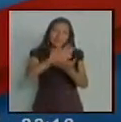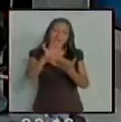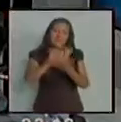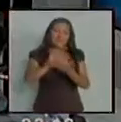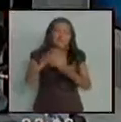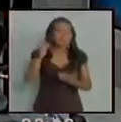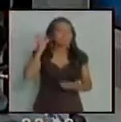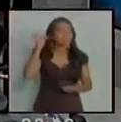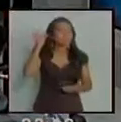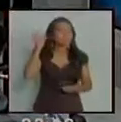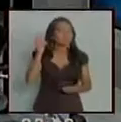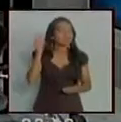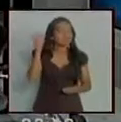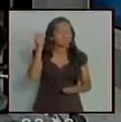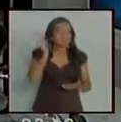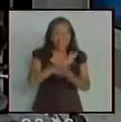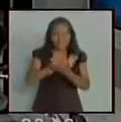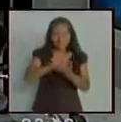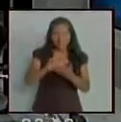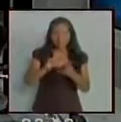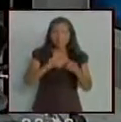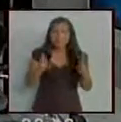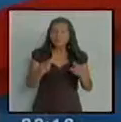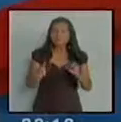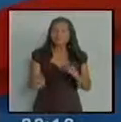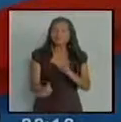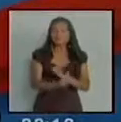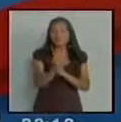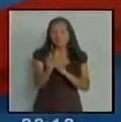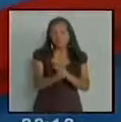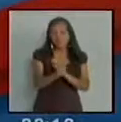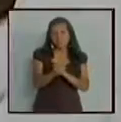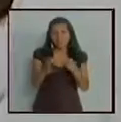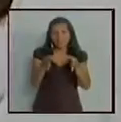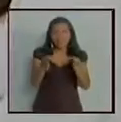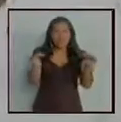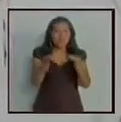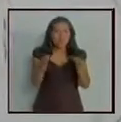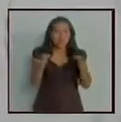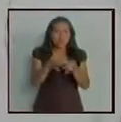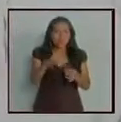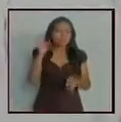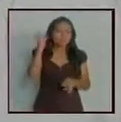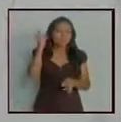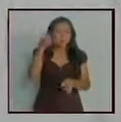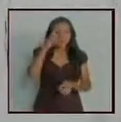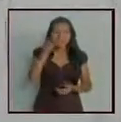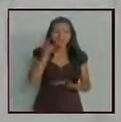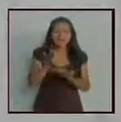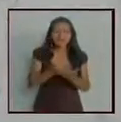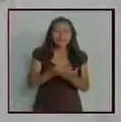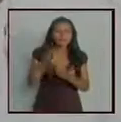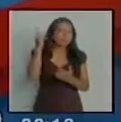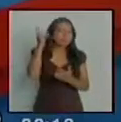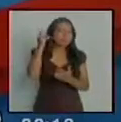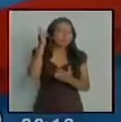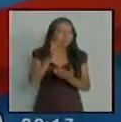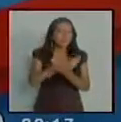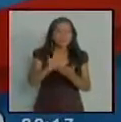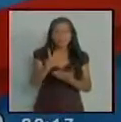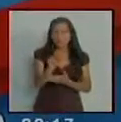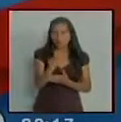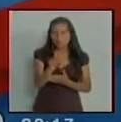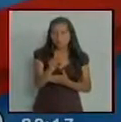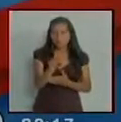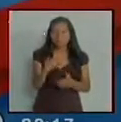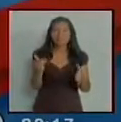Lo que es el oídito, son peligrosos, ¿no? ¿Por qué? Sobre todo en los bebés, ¿ah? Sí. Muchísimo cuidado. Claro, porque podemos